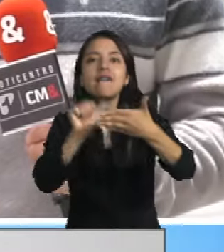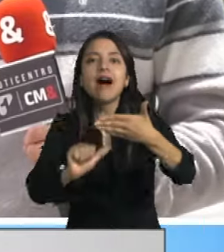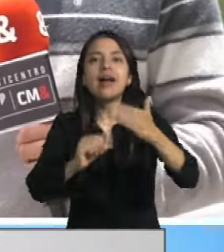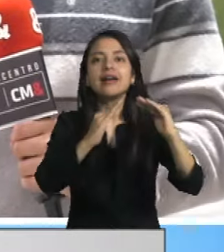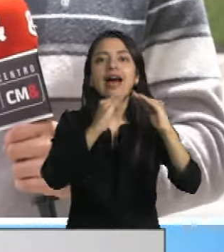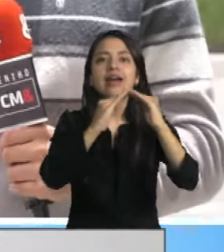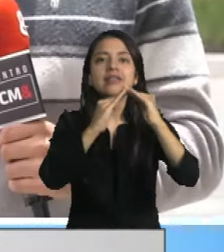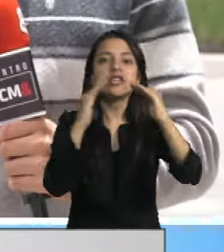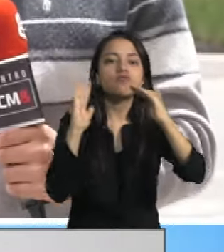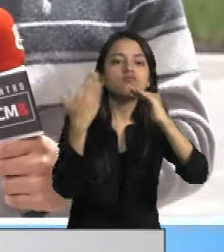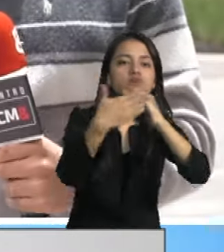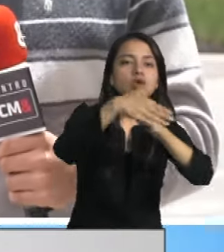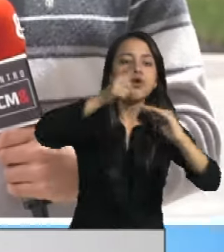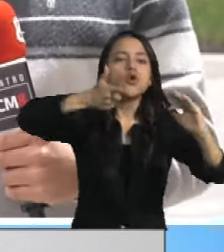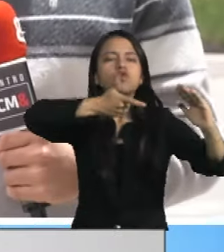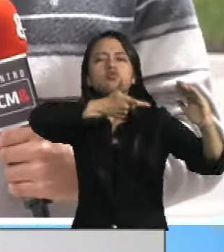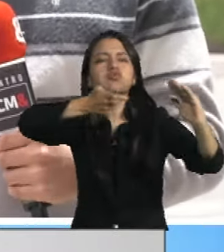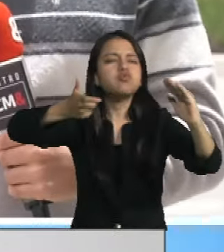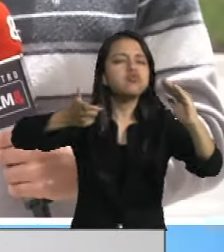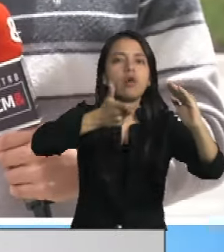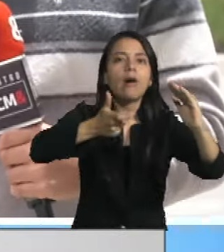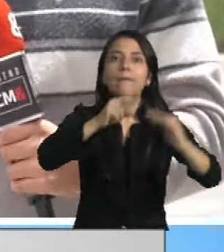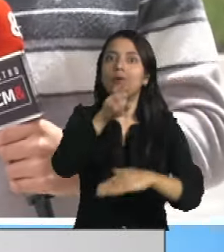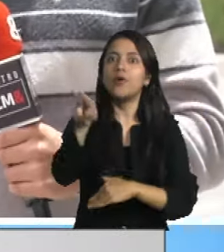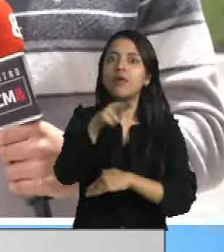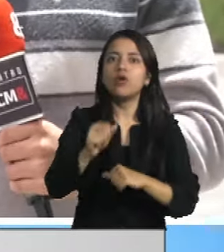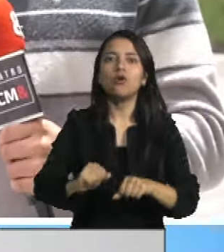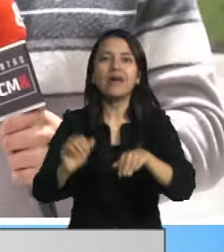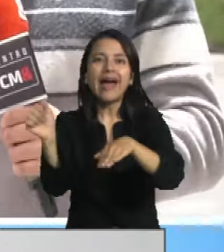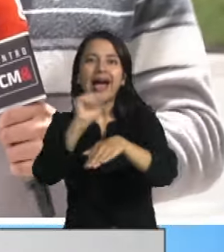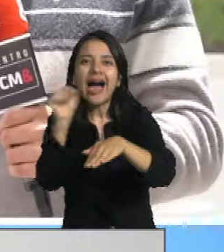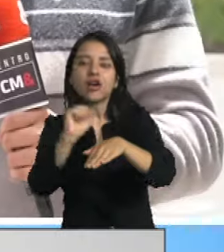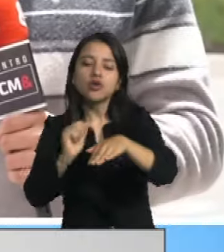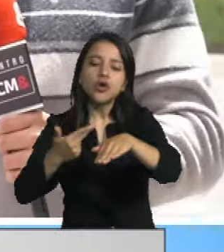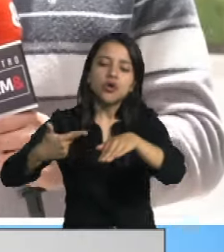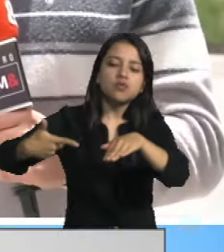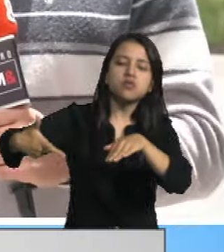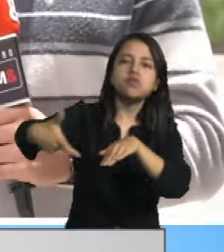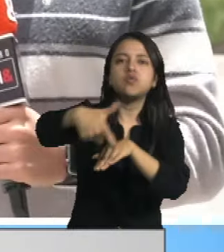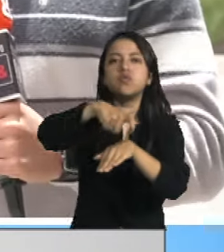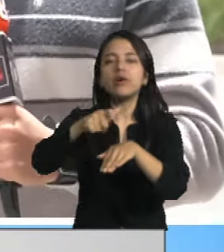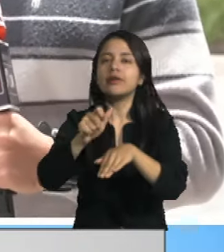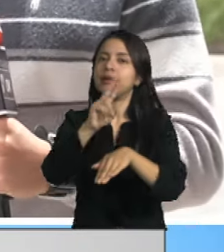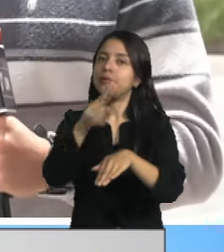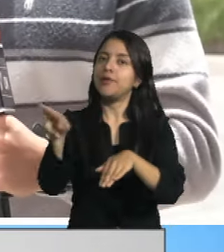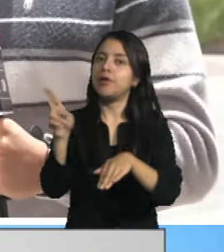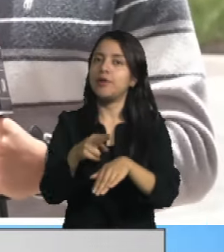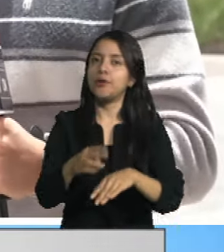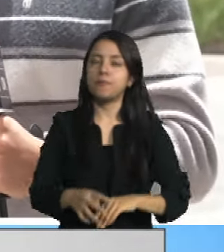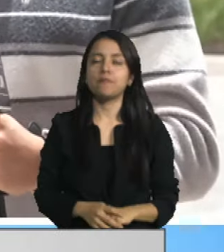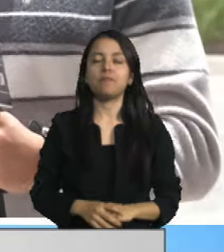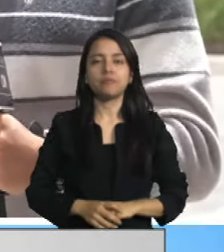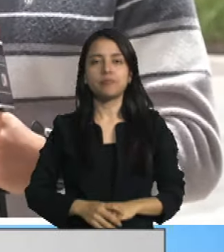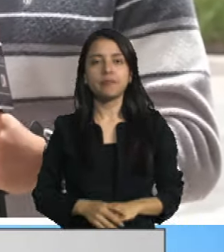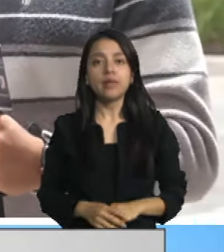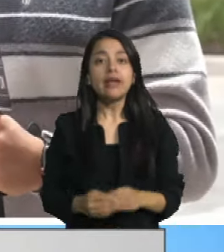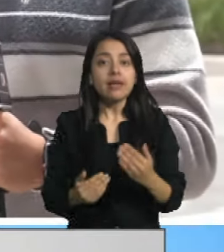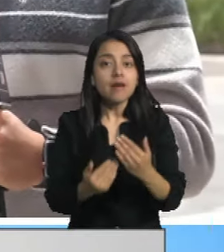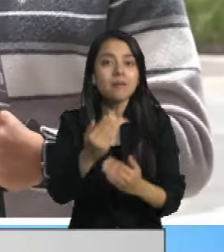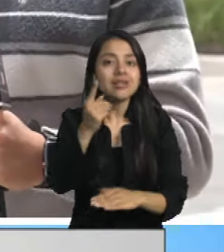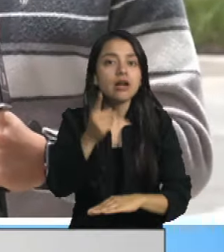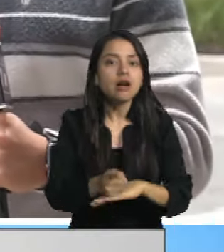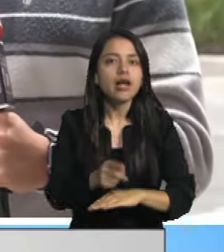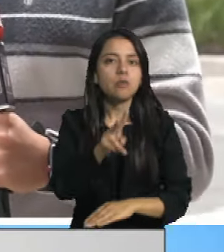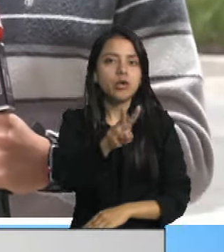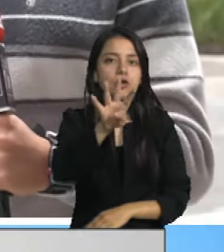estas nuevas restricciones, recordemos, a partir del 29 de septiembre. Por otra parte, también se aumentó el riesgo en los